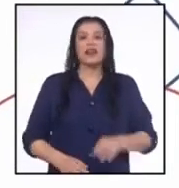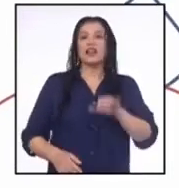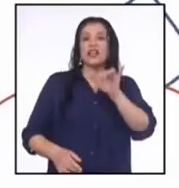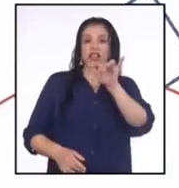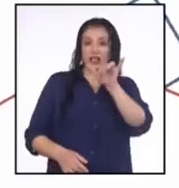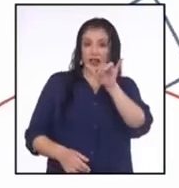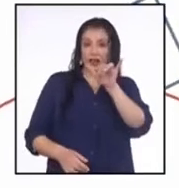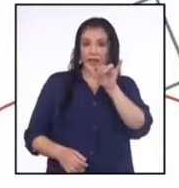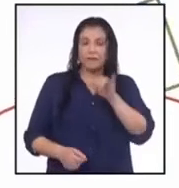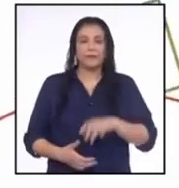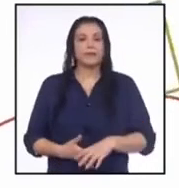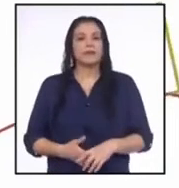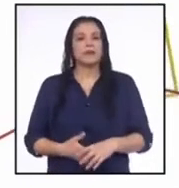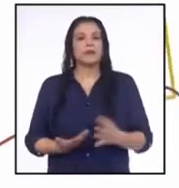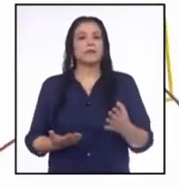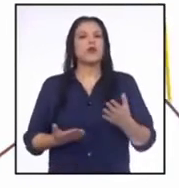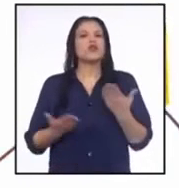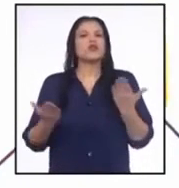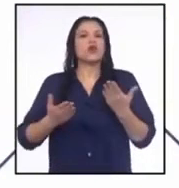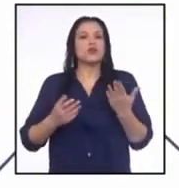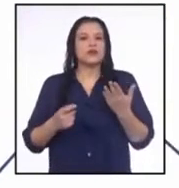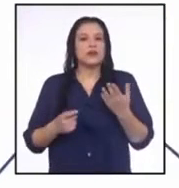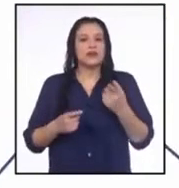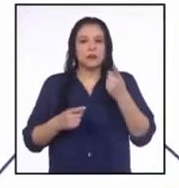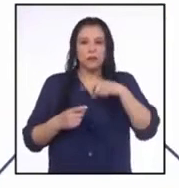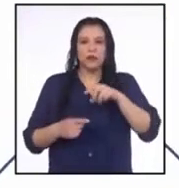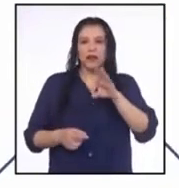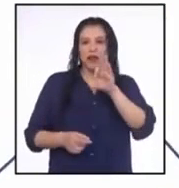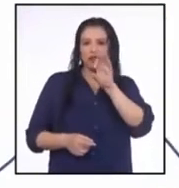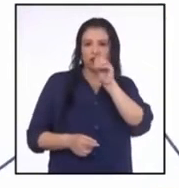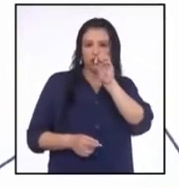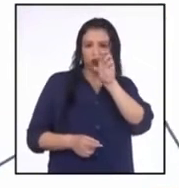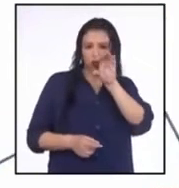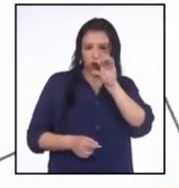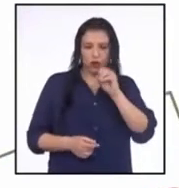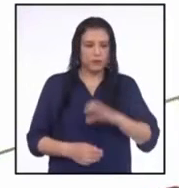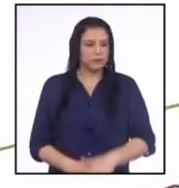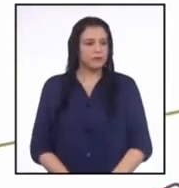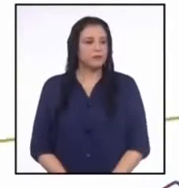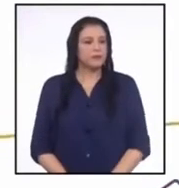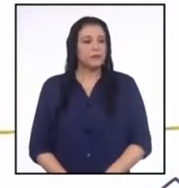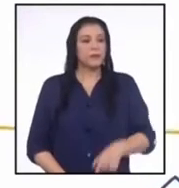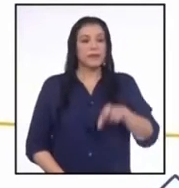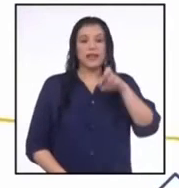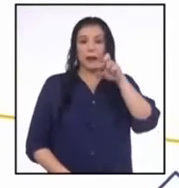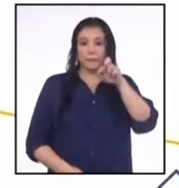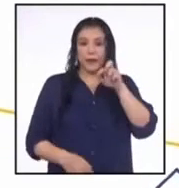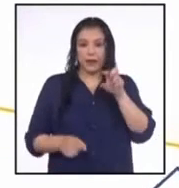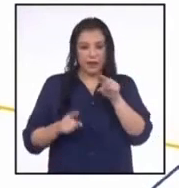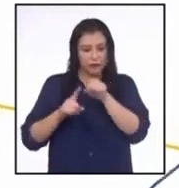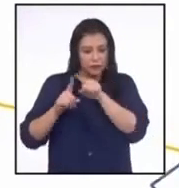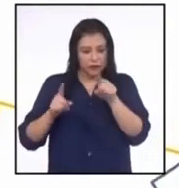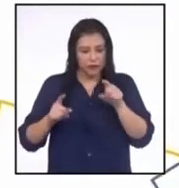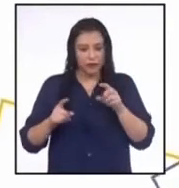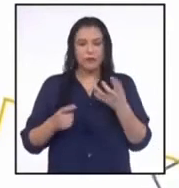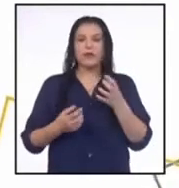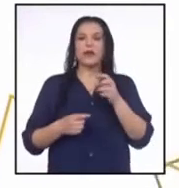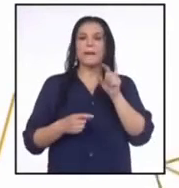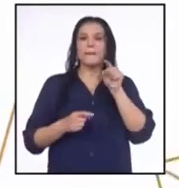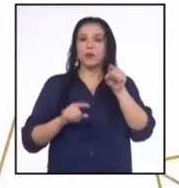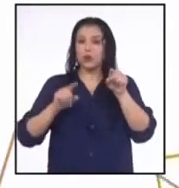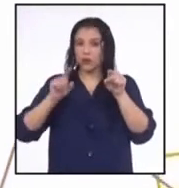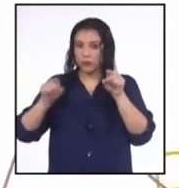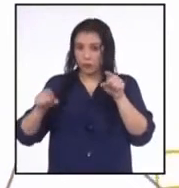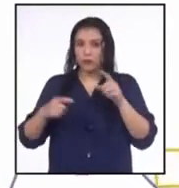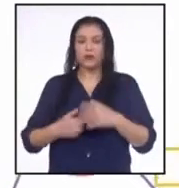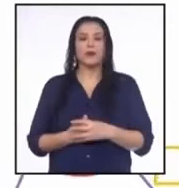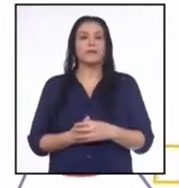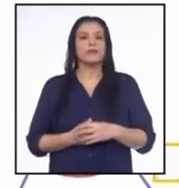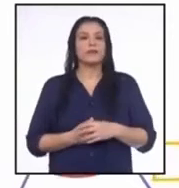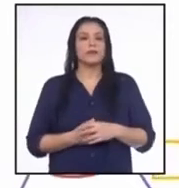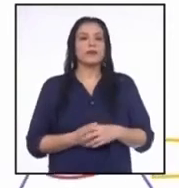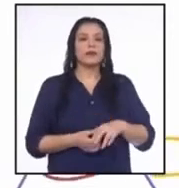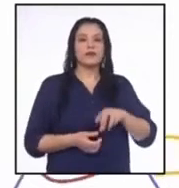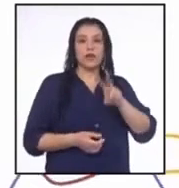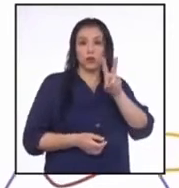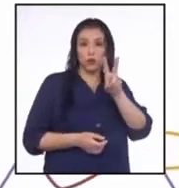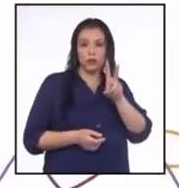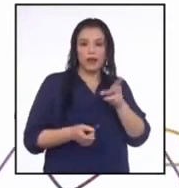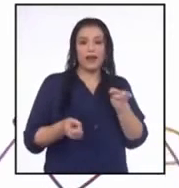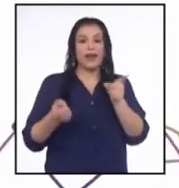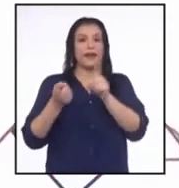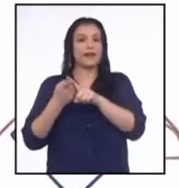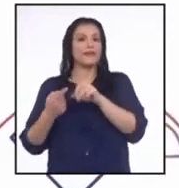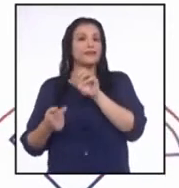Y, eje por donde se ubica el foco. P es el segmento que une los puntos desde V hasta